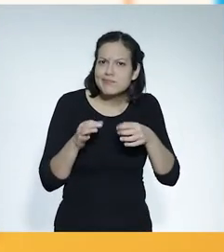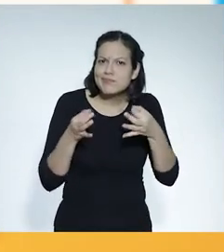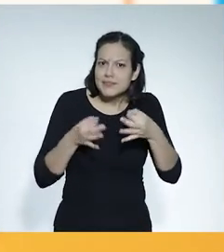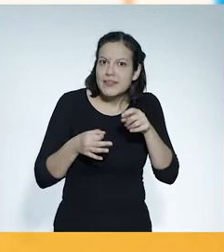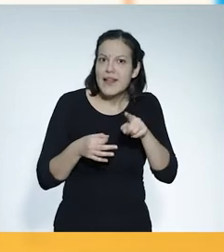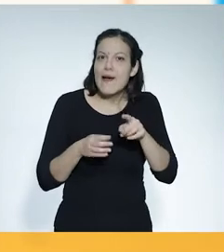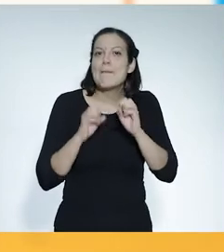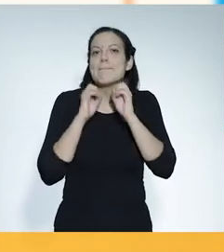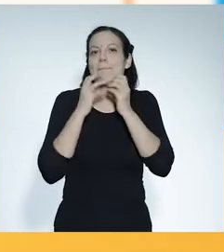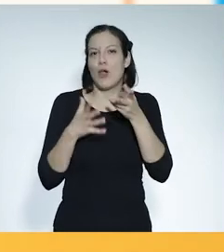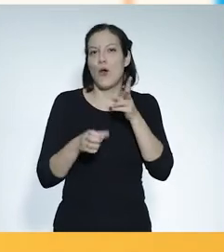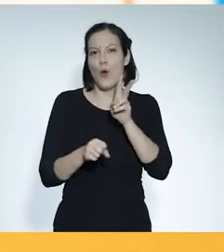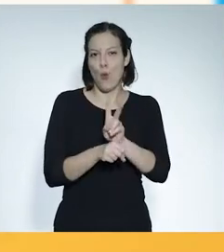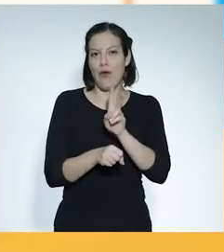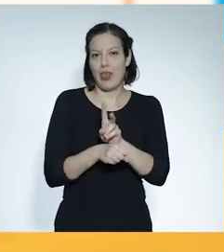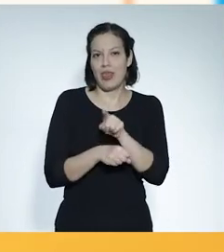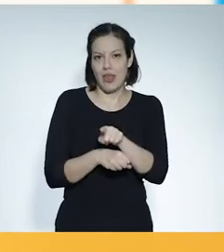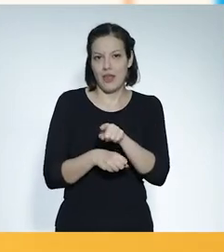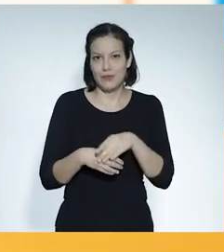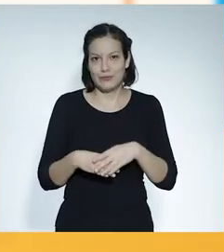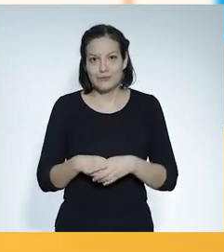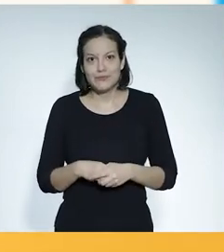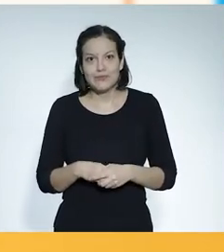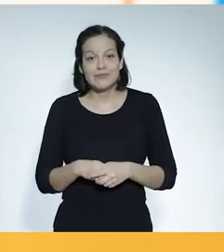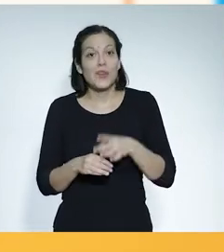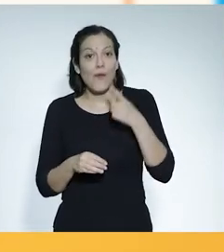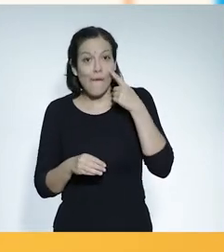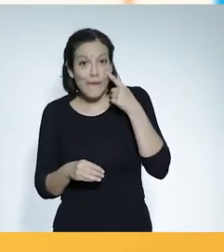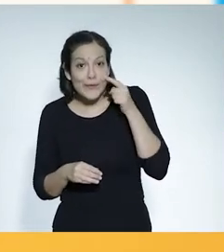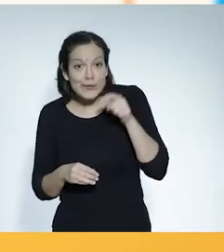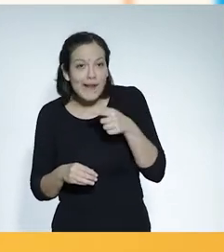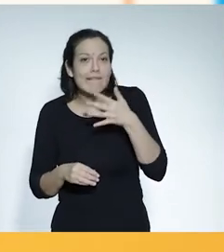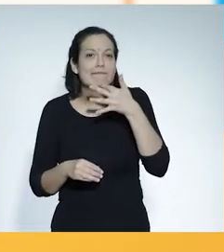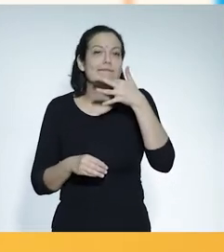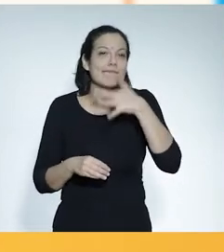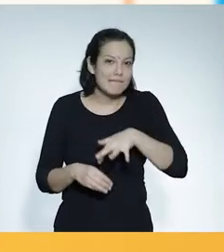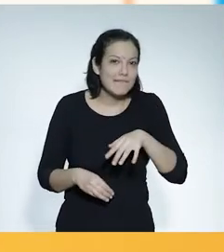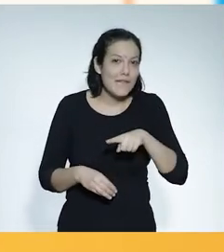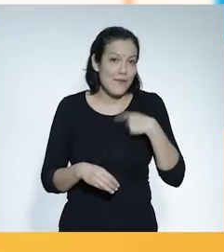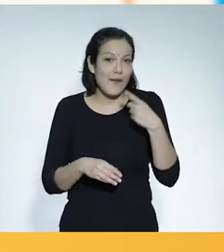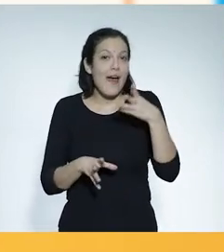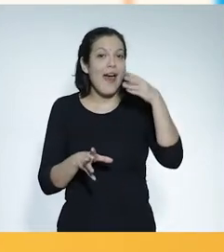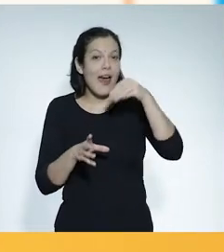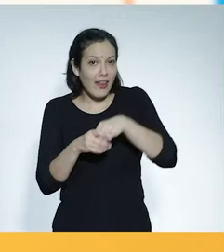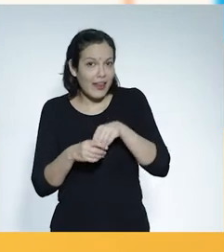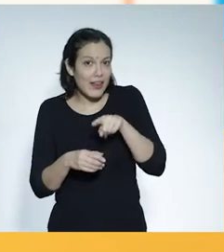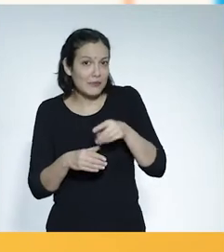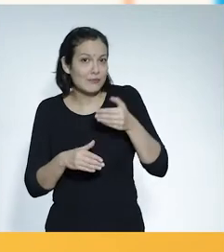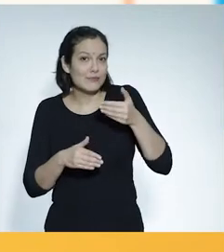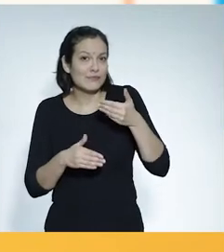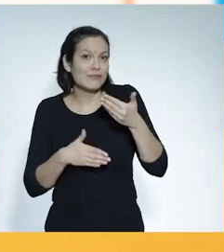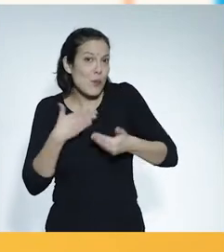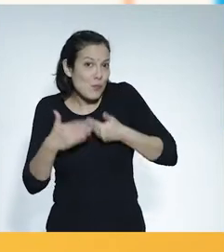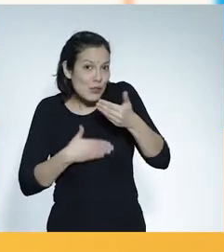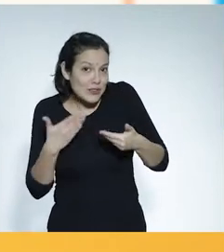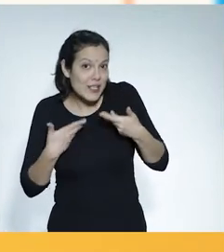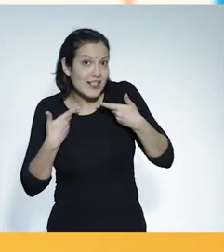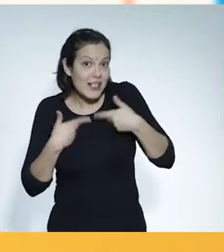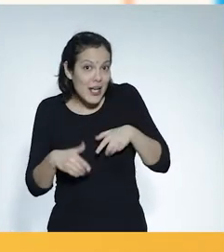cuidarlo. Conocer y comprender y ser parte de estos procesos